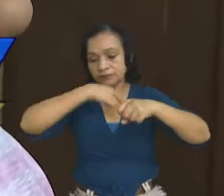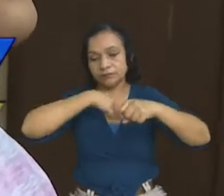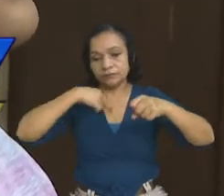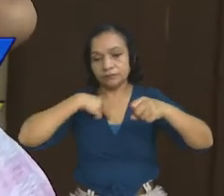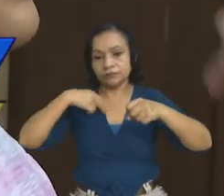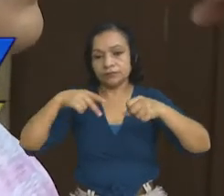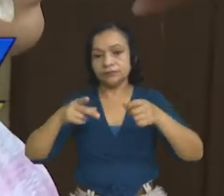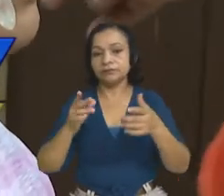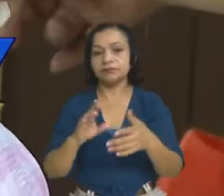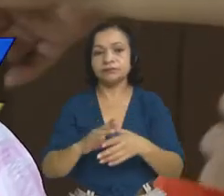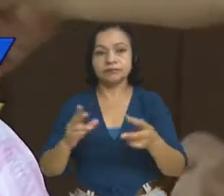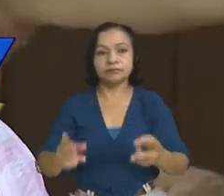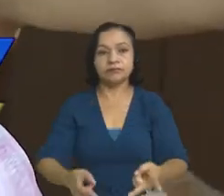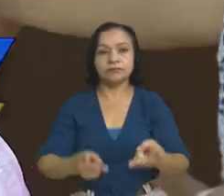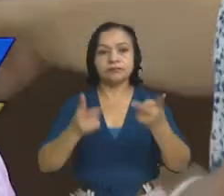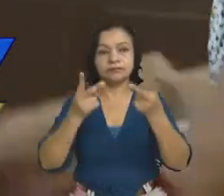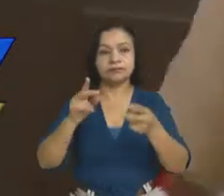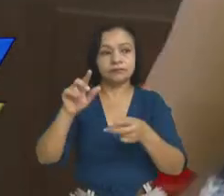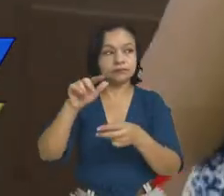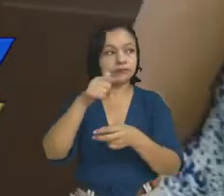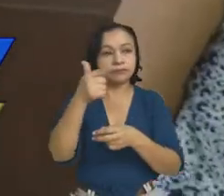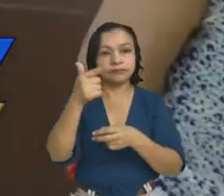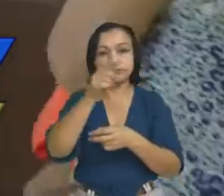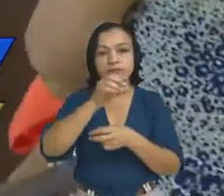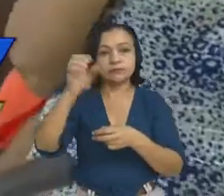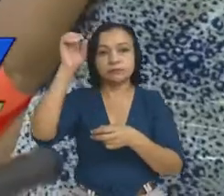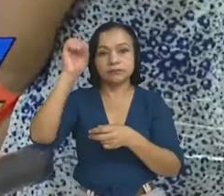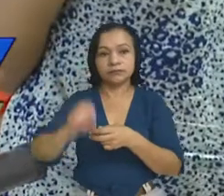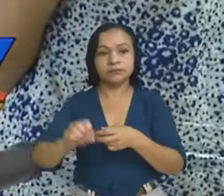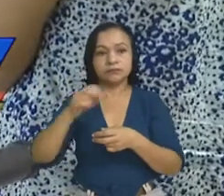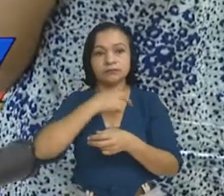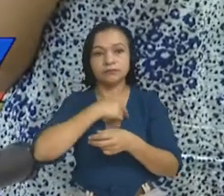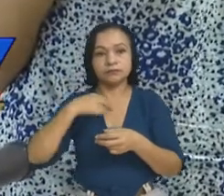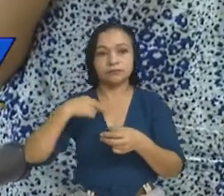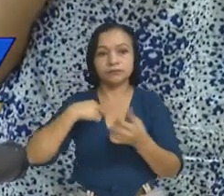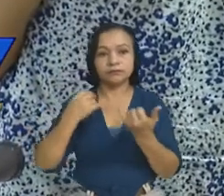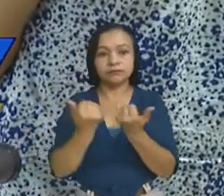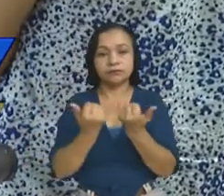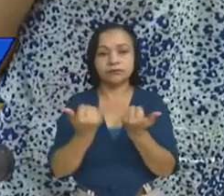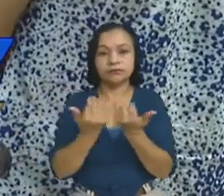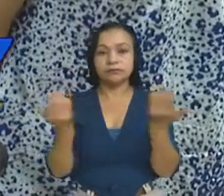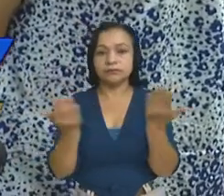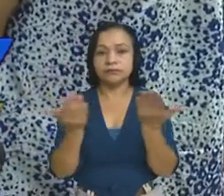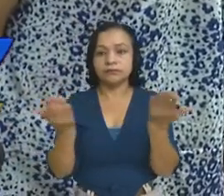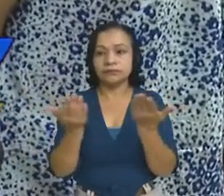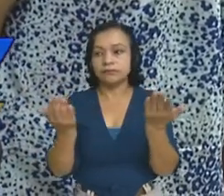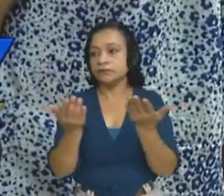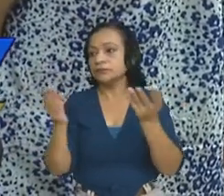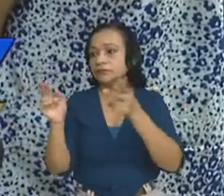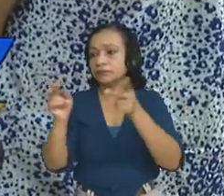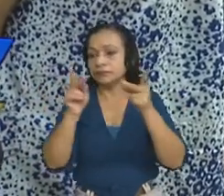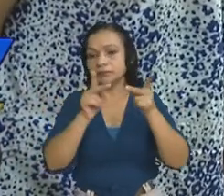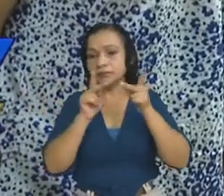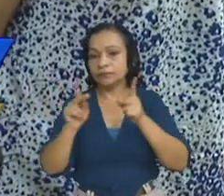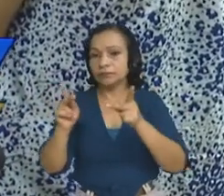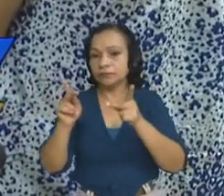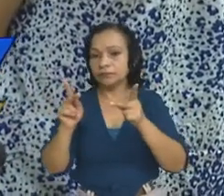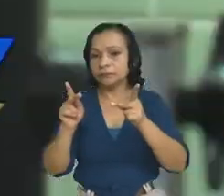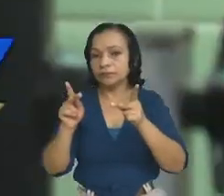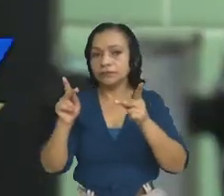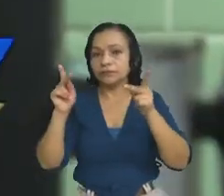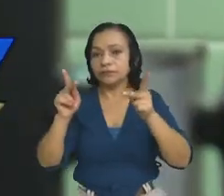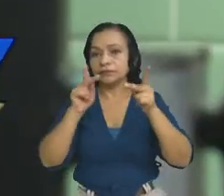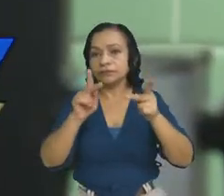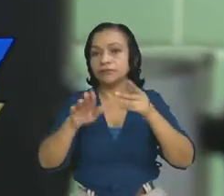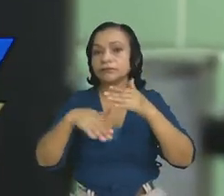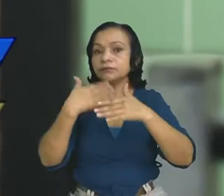incorporarse a su vida diaria. Un 7% de las personas están relacionadas específicamente con traumas cranioencefálicos que dejan lesiones